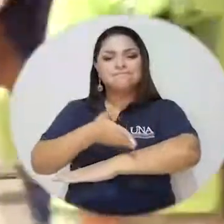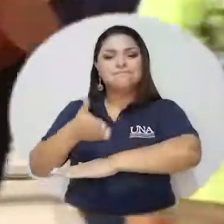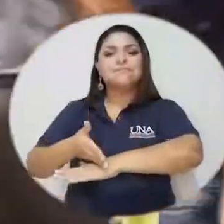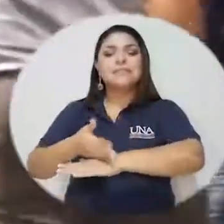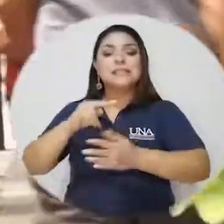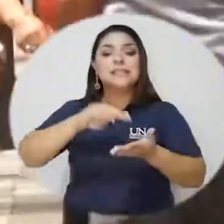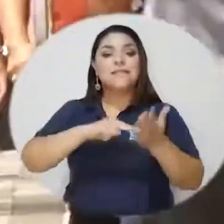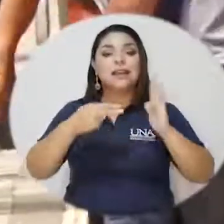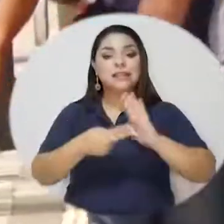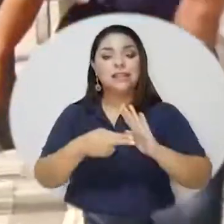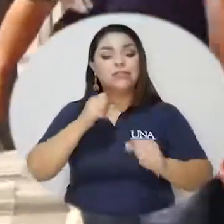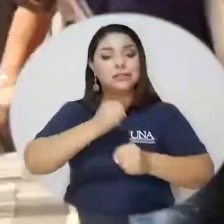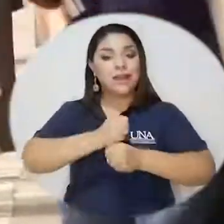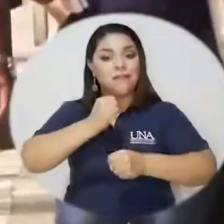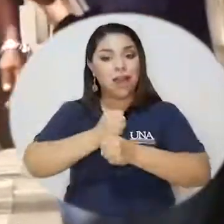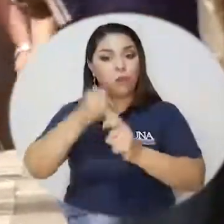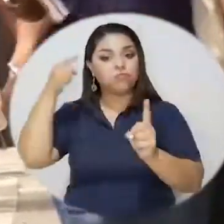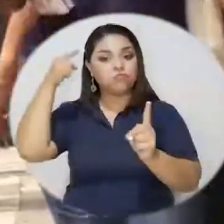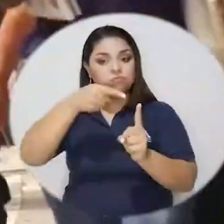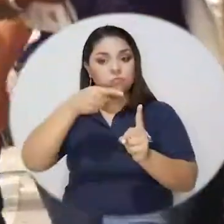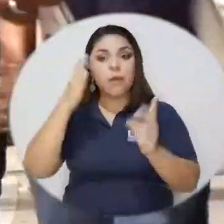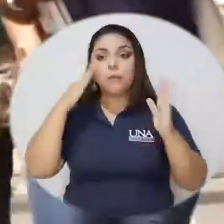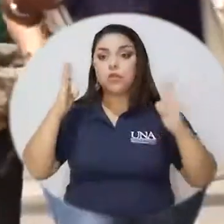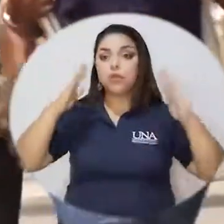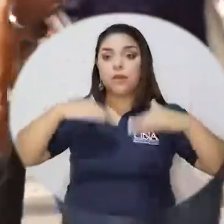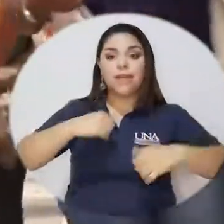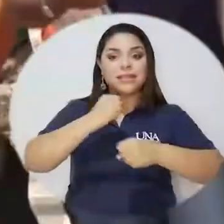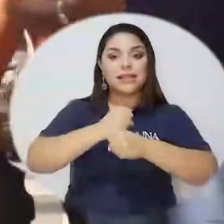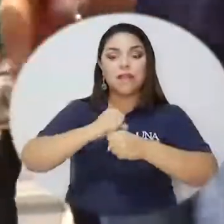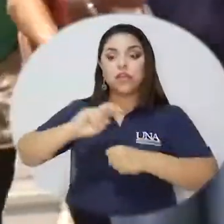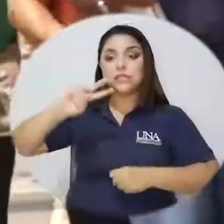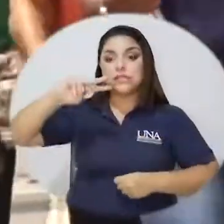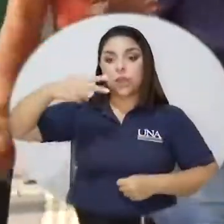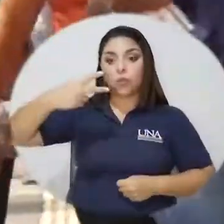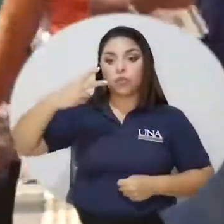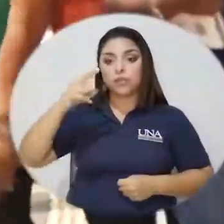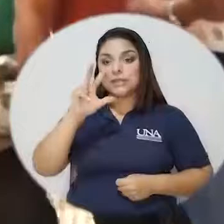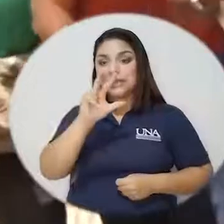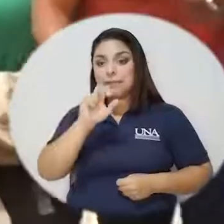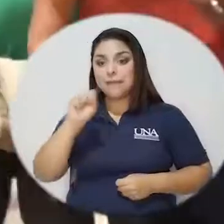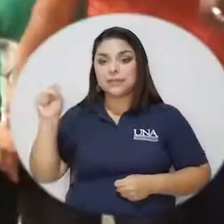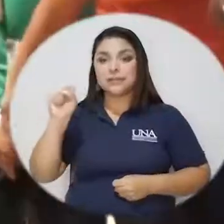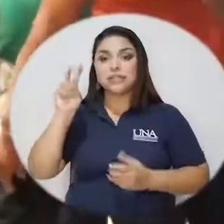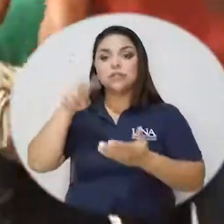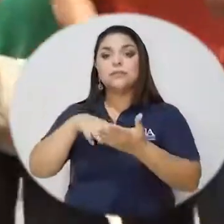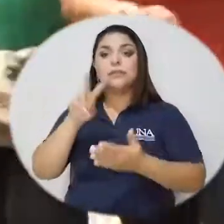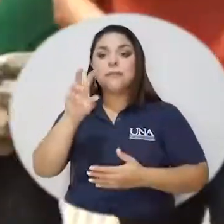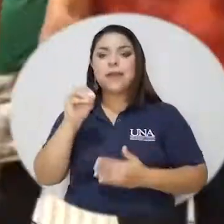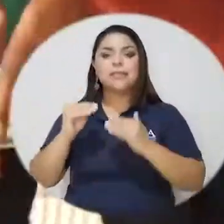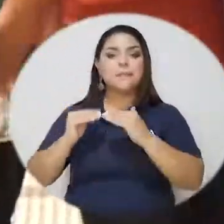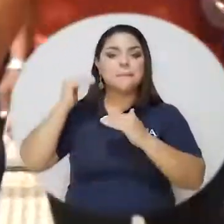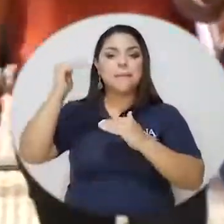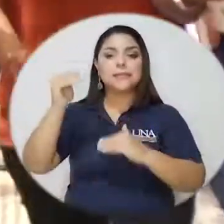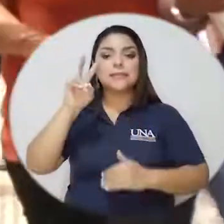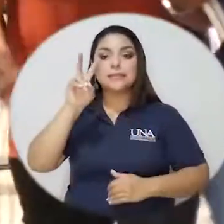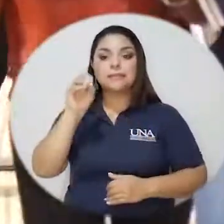deterioro significativo en materia laboral. El desempleo en el segundo trimestre del 2020 llegó a superar el